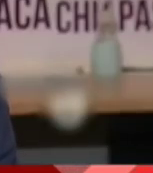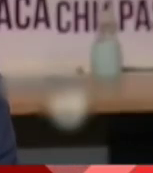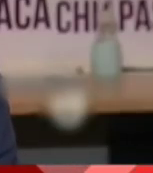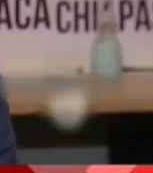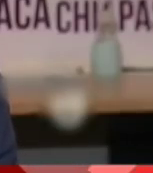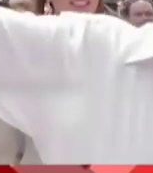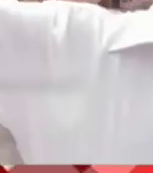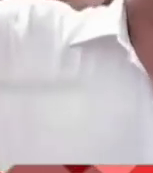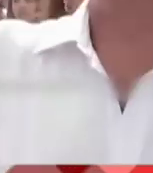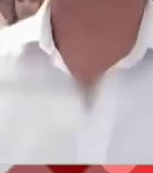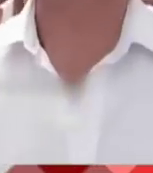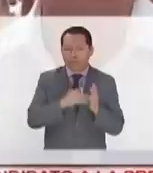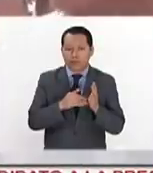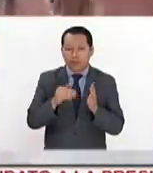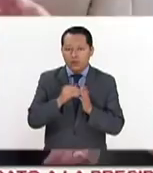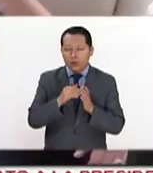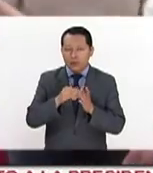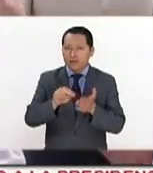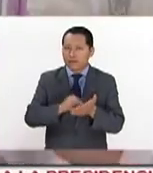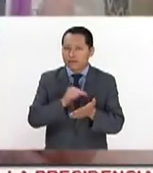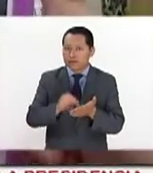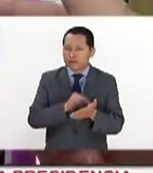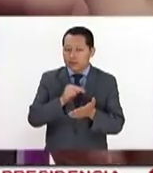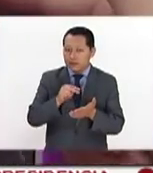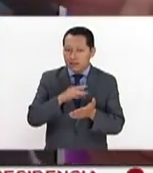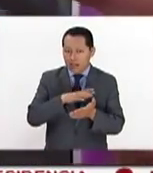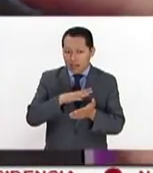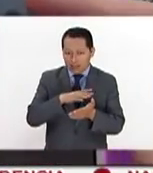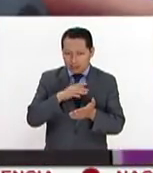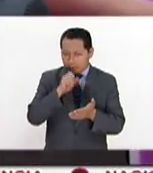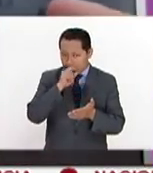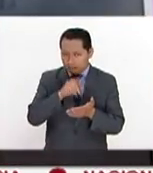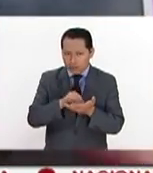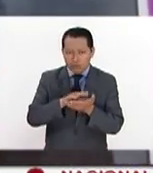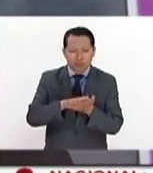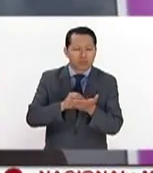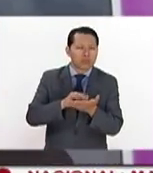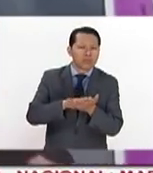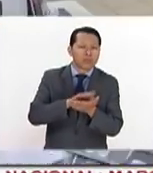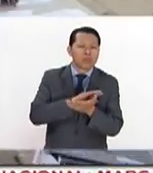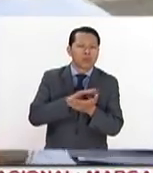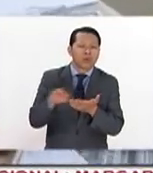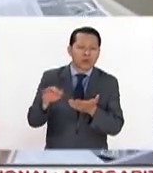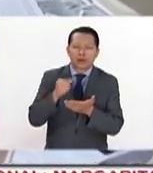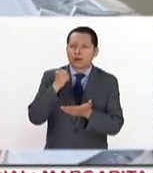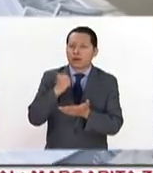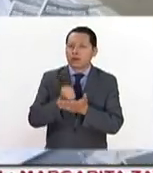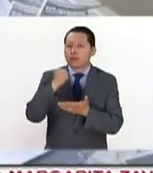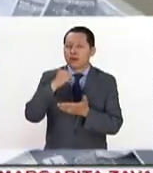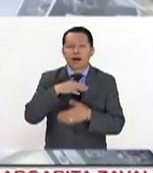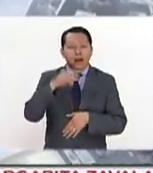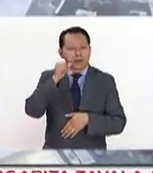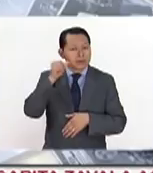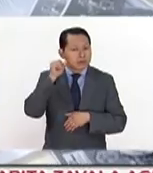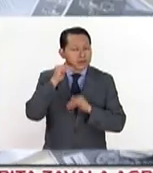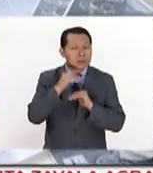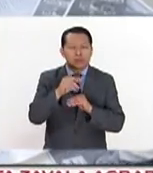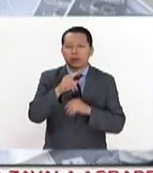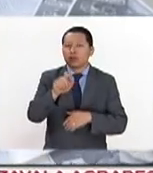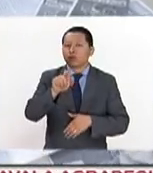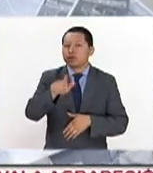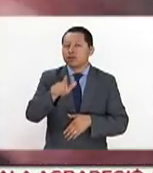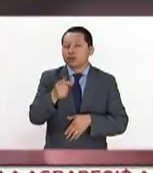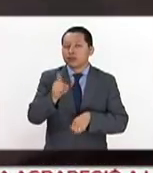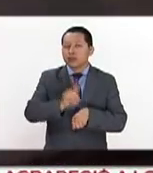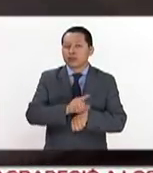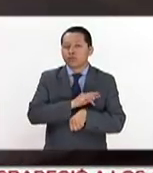ya presentaron más de 1 millón de firmas que están en proceso de validación. Ayer terminó el plazo de 127 días